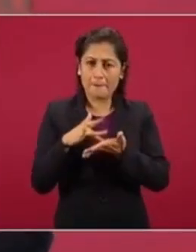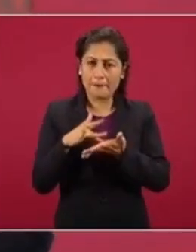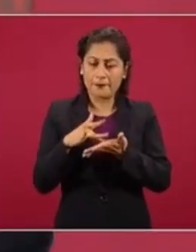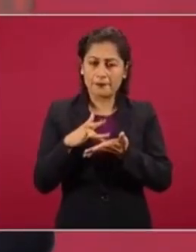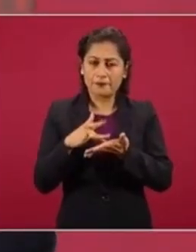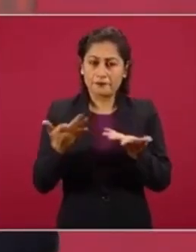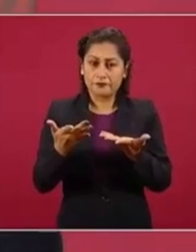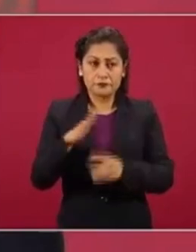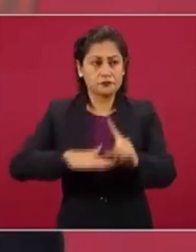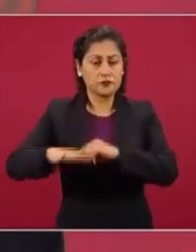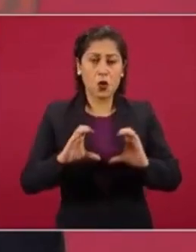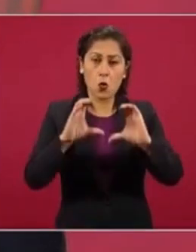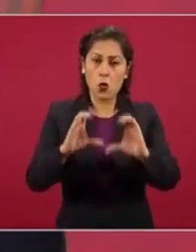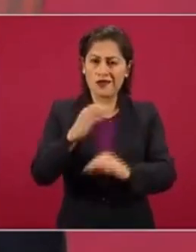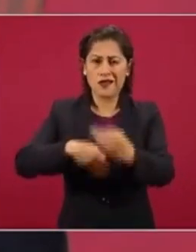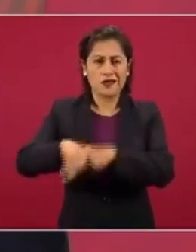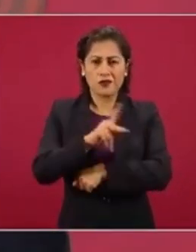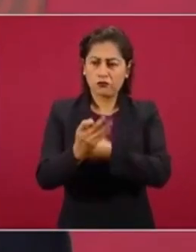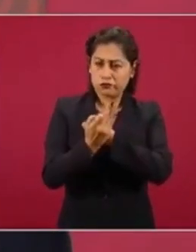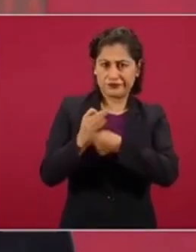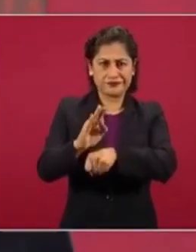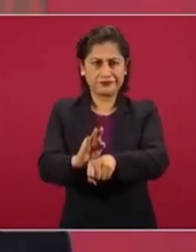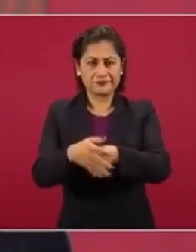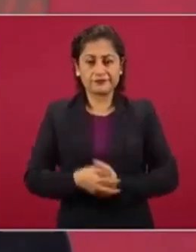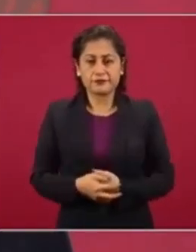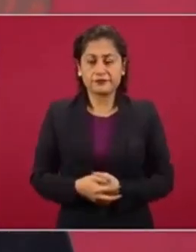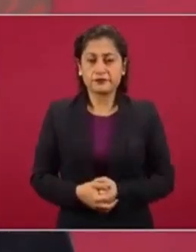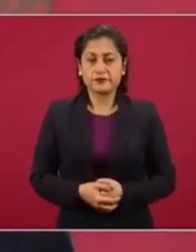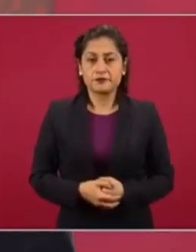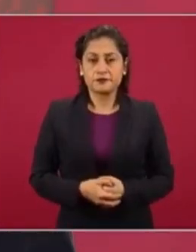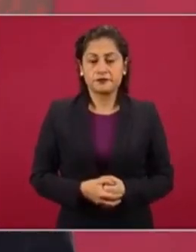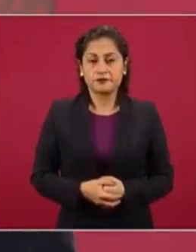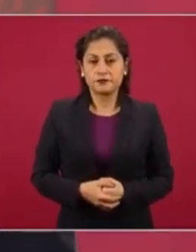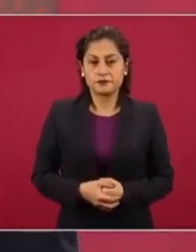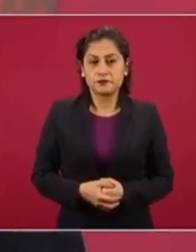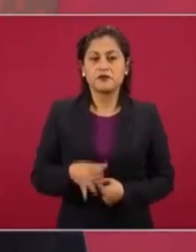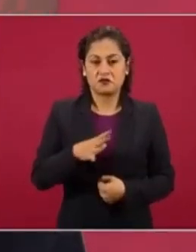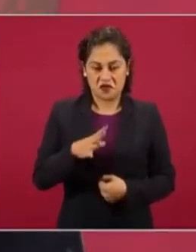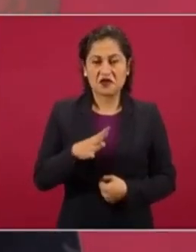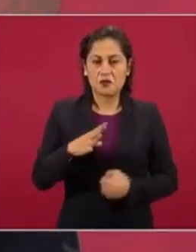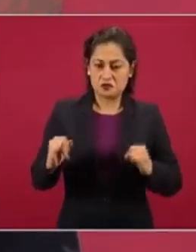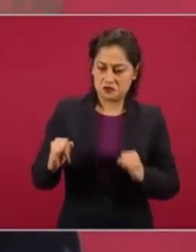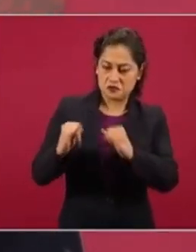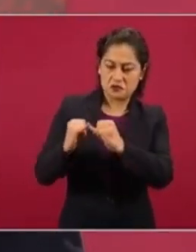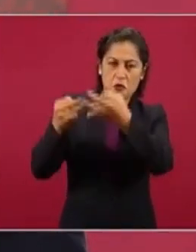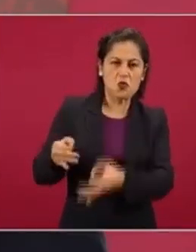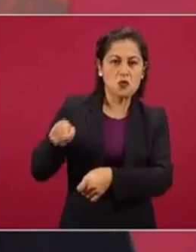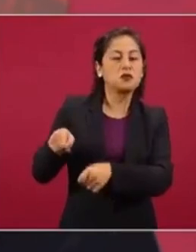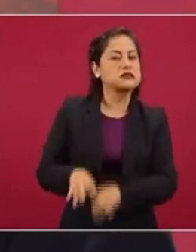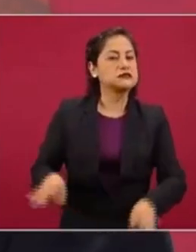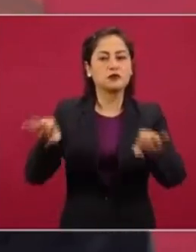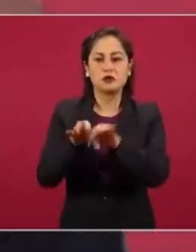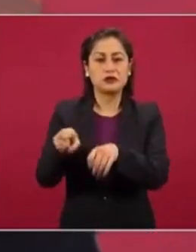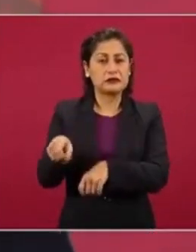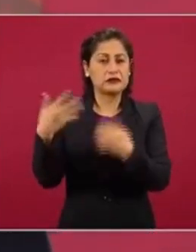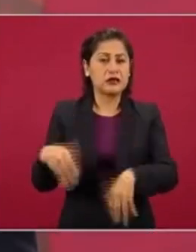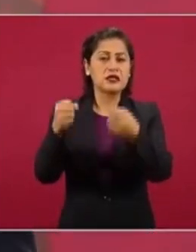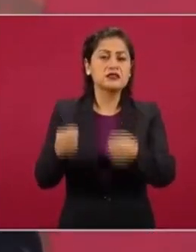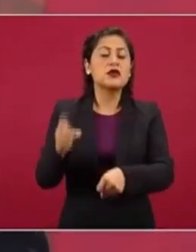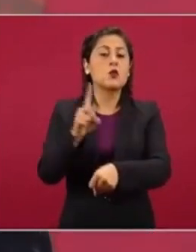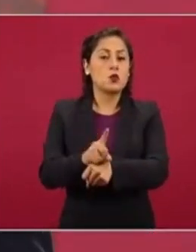Nos cuidamos unos a otros. Tenemos una institución que es fundamental, que es la institución más importante de